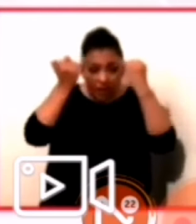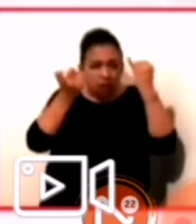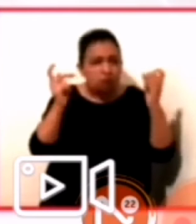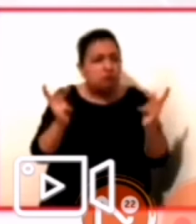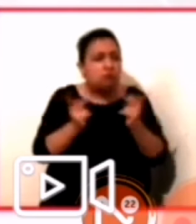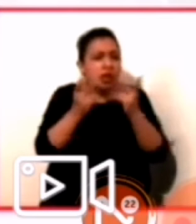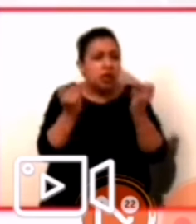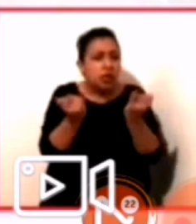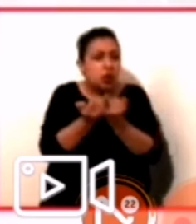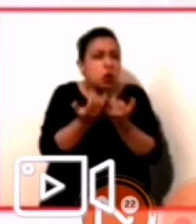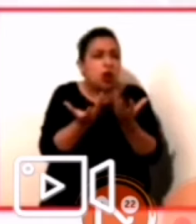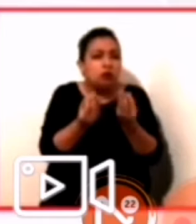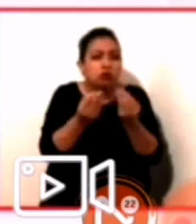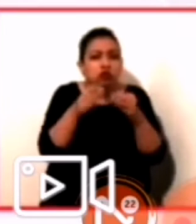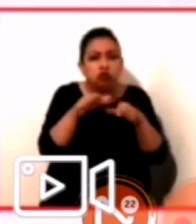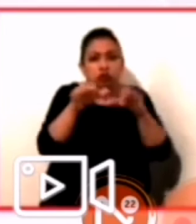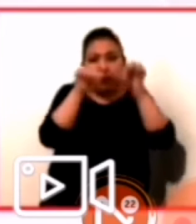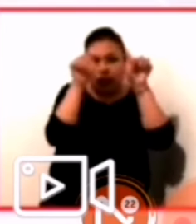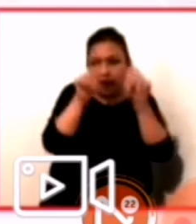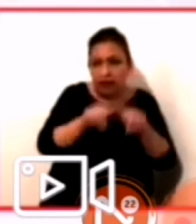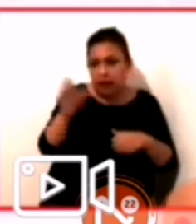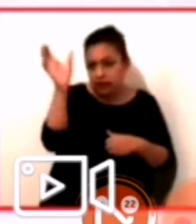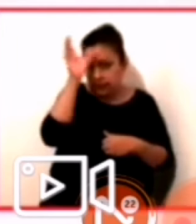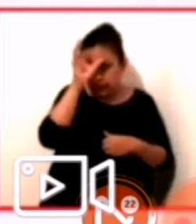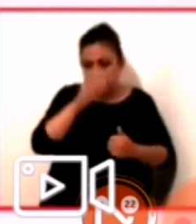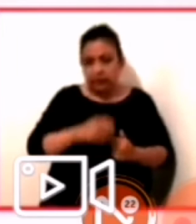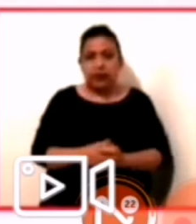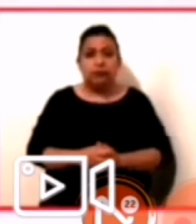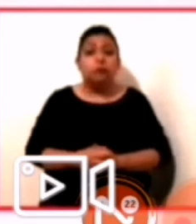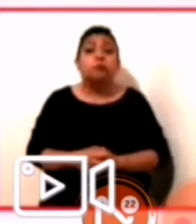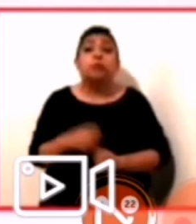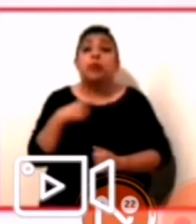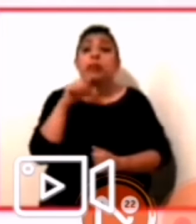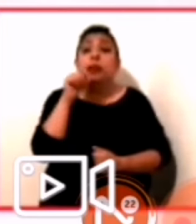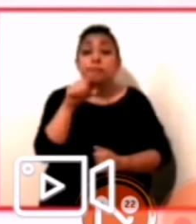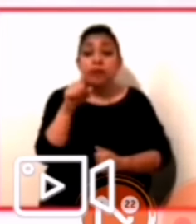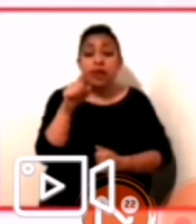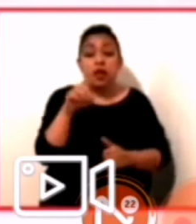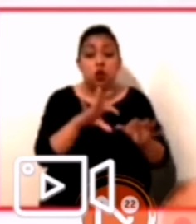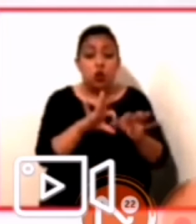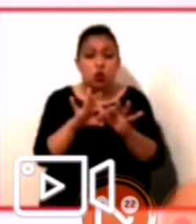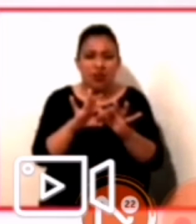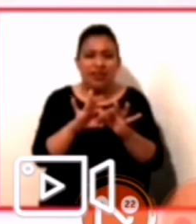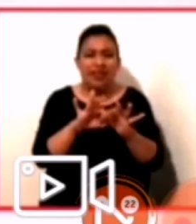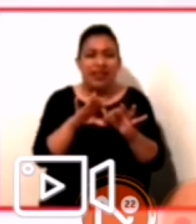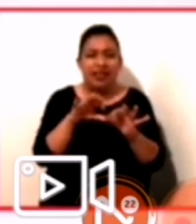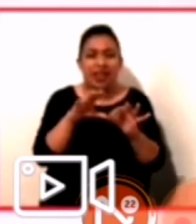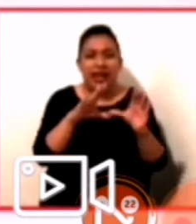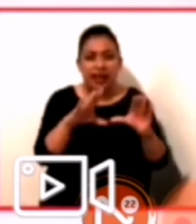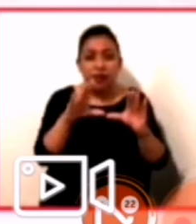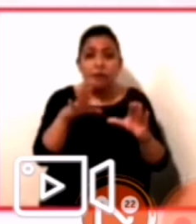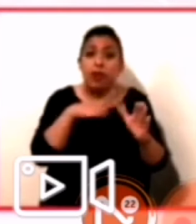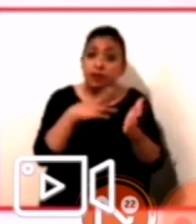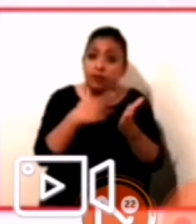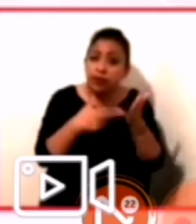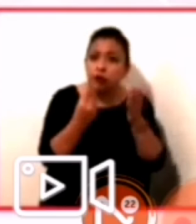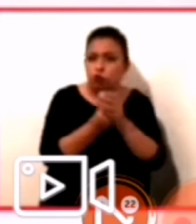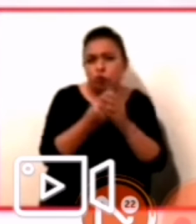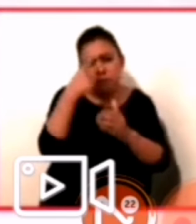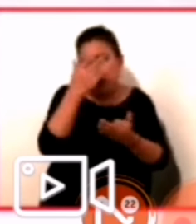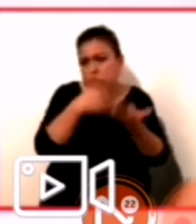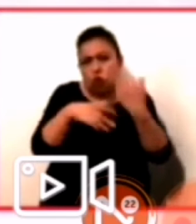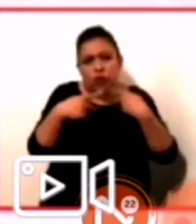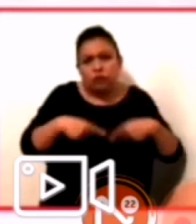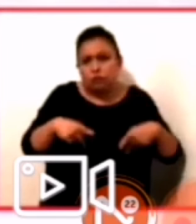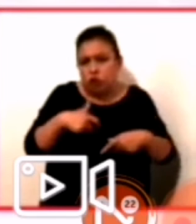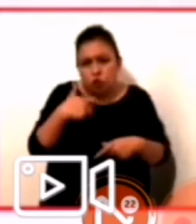mucho desde las artes y desde la ciencia. Además, la unidad académica ofrece talleres y cursos para todo público, entre